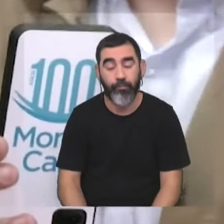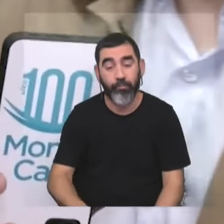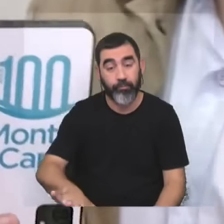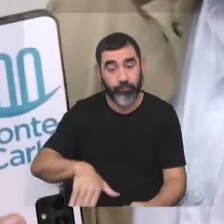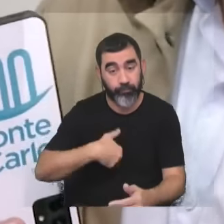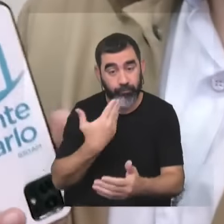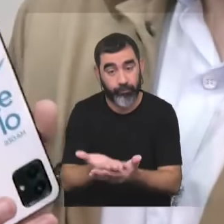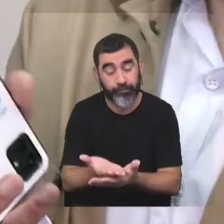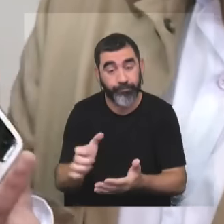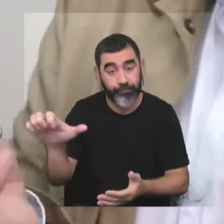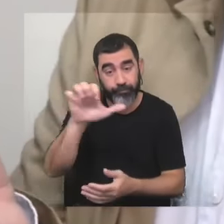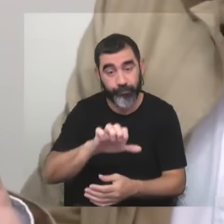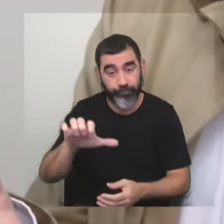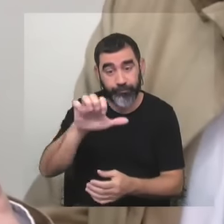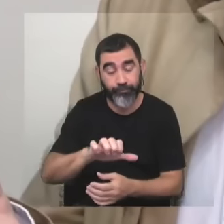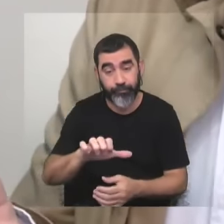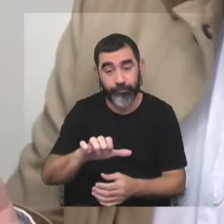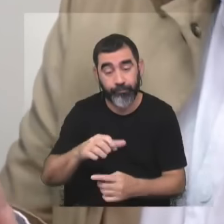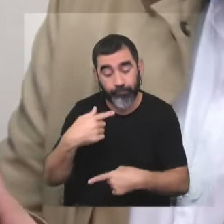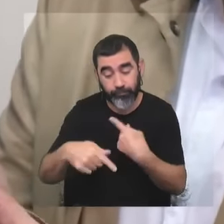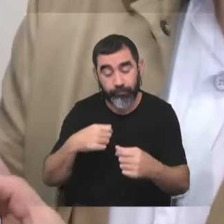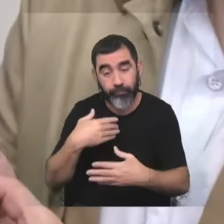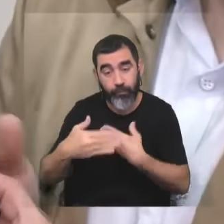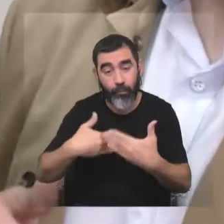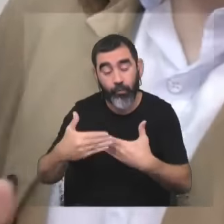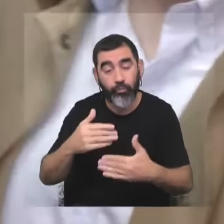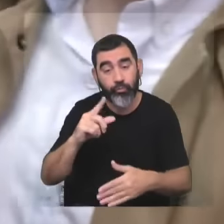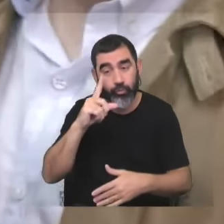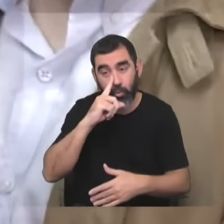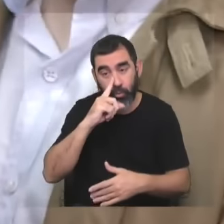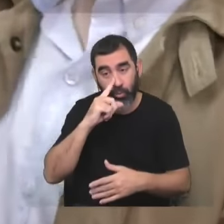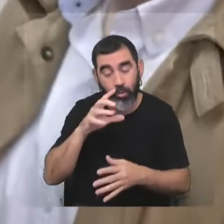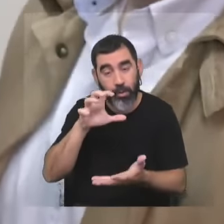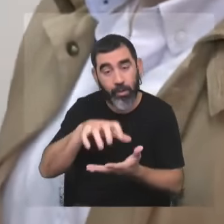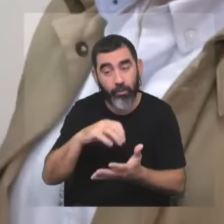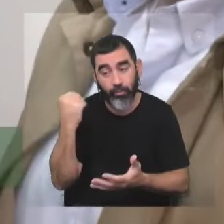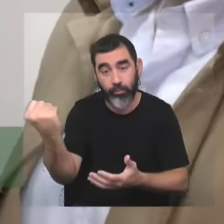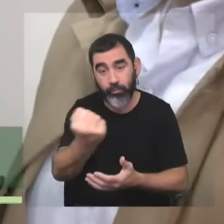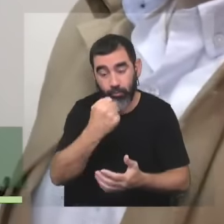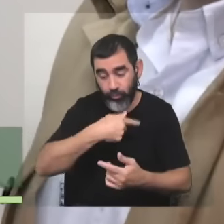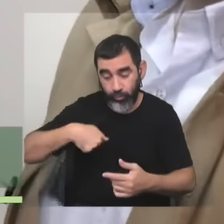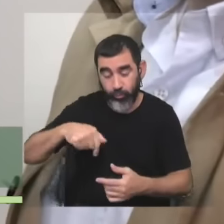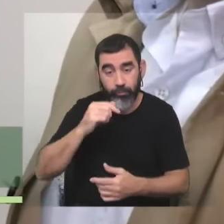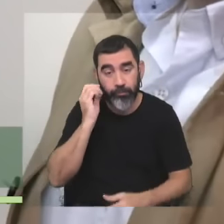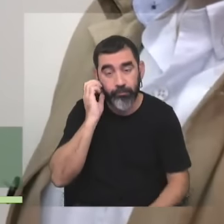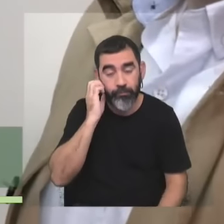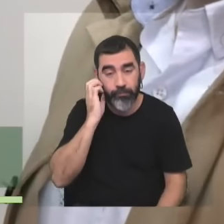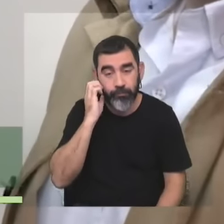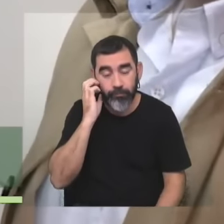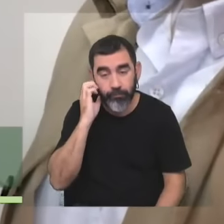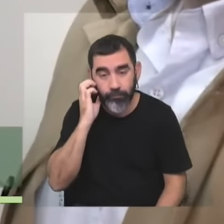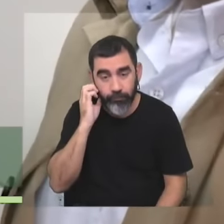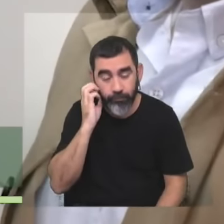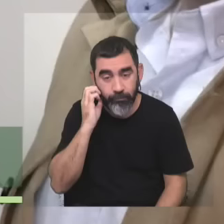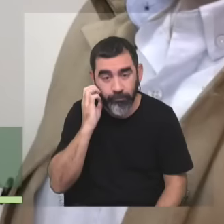que hace la empresa es mantener operativa la planta Minas que eso para nosotros sera fundamental eh después de la asamblea general de